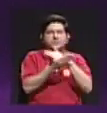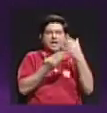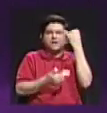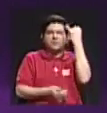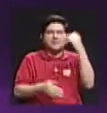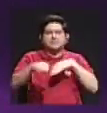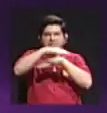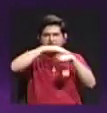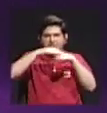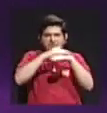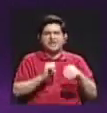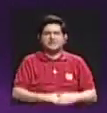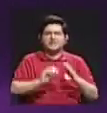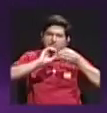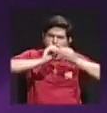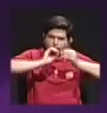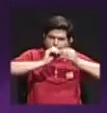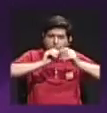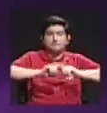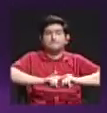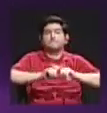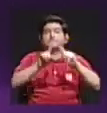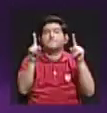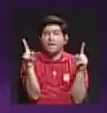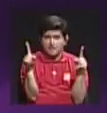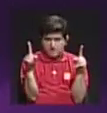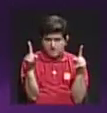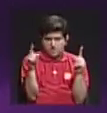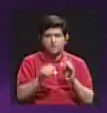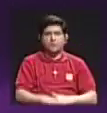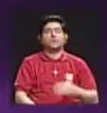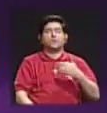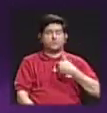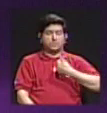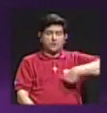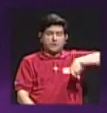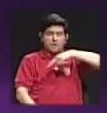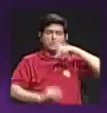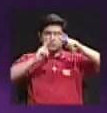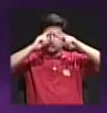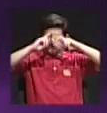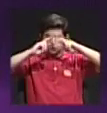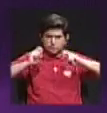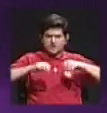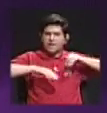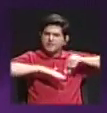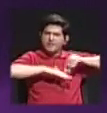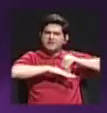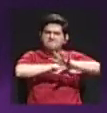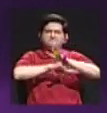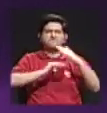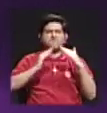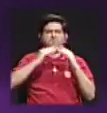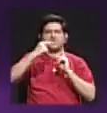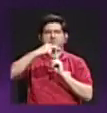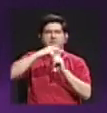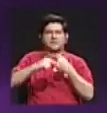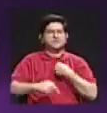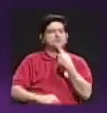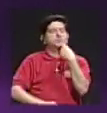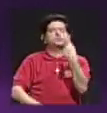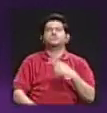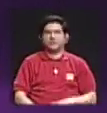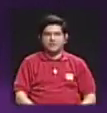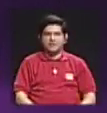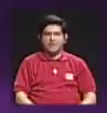nociones básicas luego de cálculo. Sin embargo, tenemos que ver la injerencia de la Iglesia, yo diría,